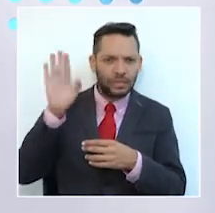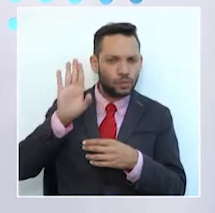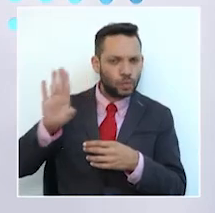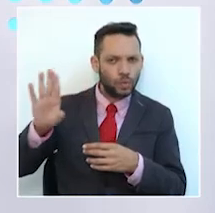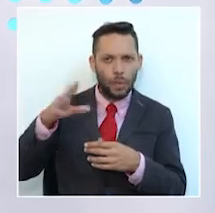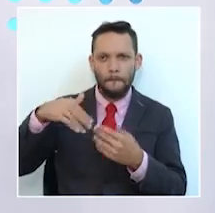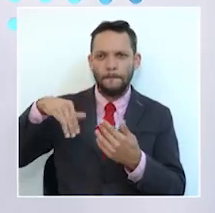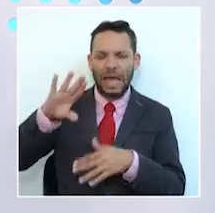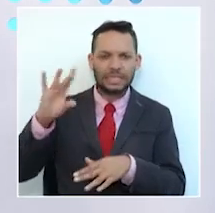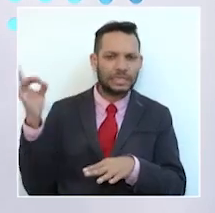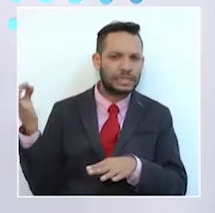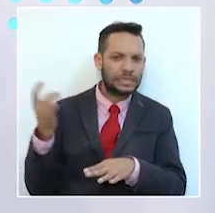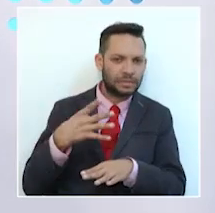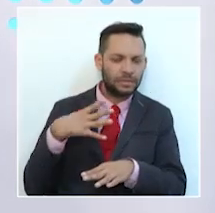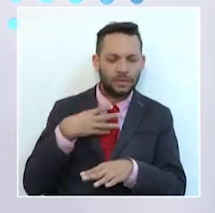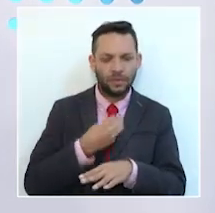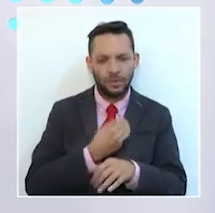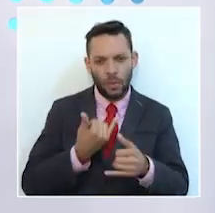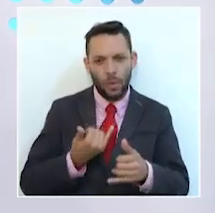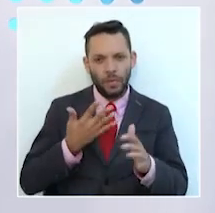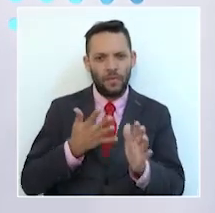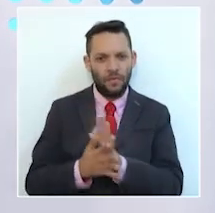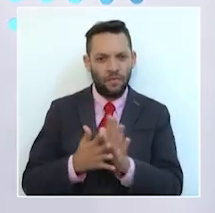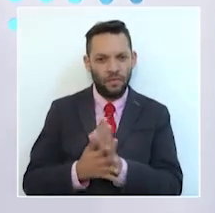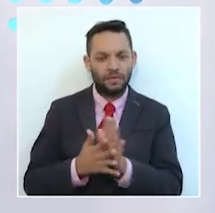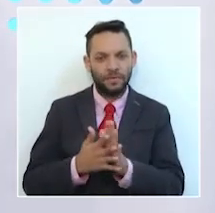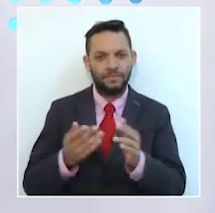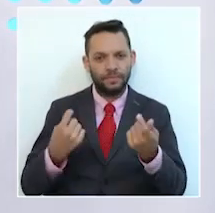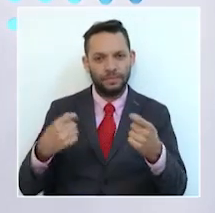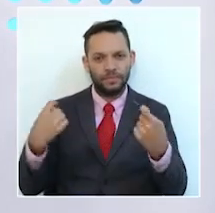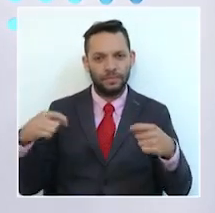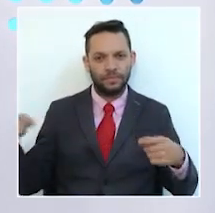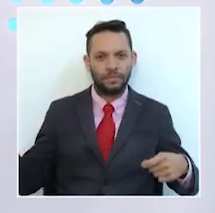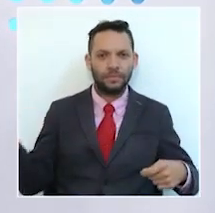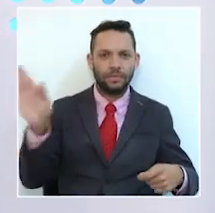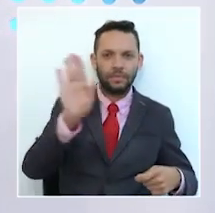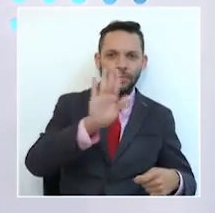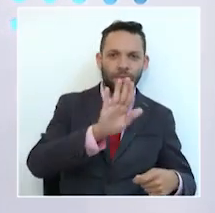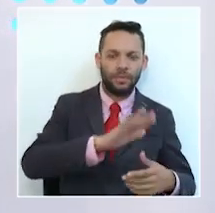pero vamos a compartir hoy esta información con todos ustedes ya regresamos